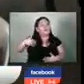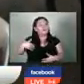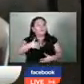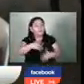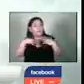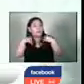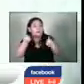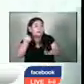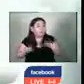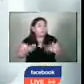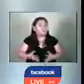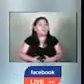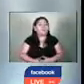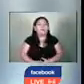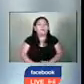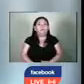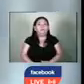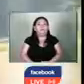hablaron del tema.